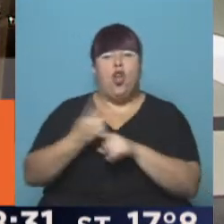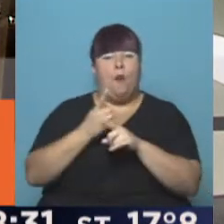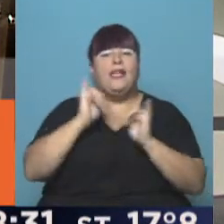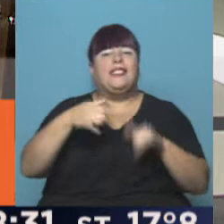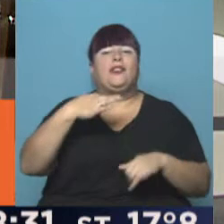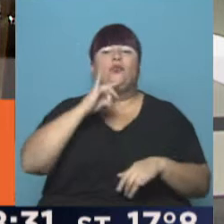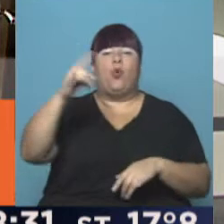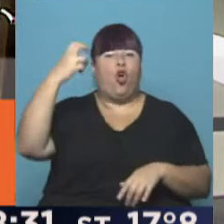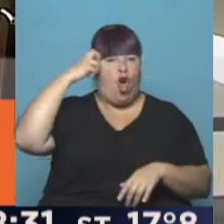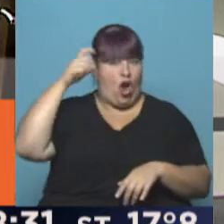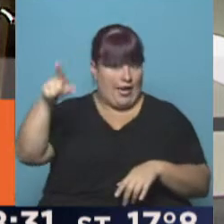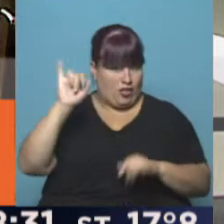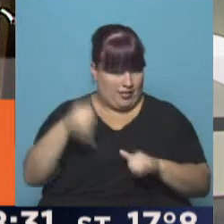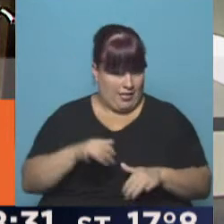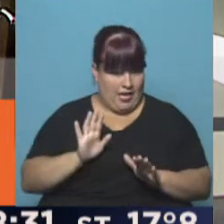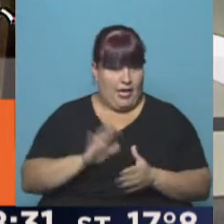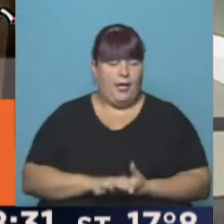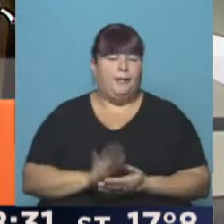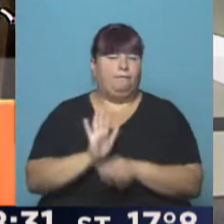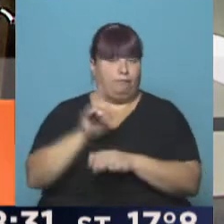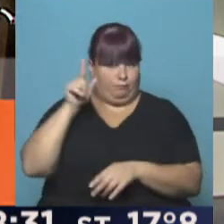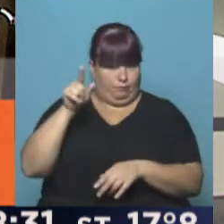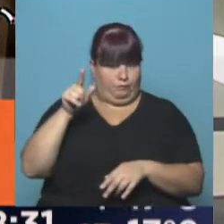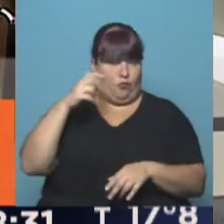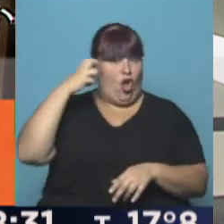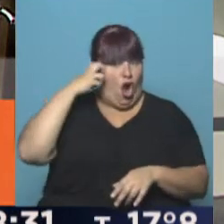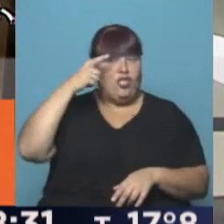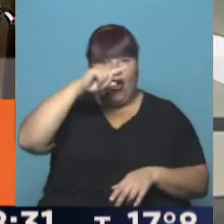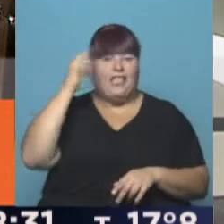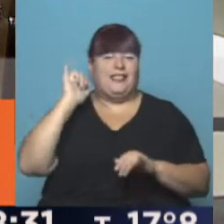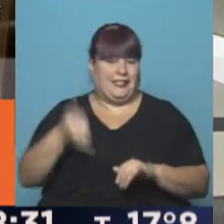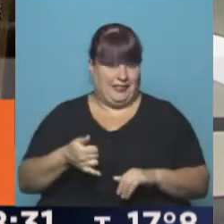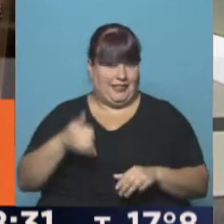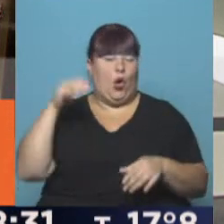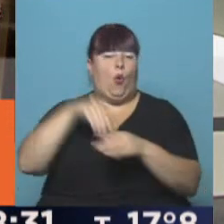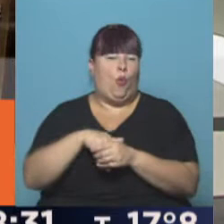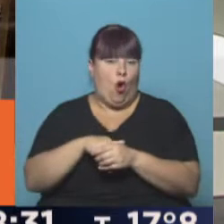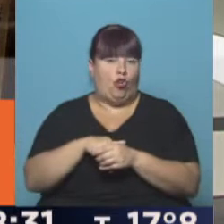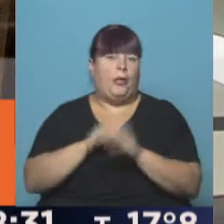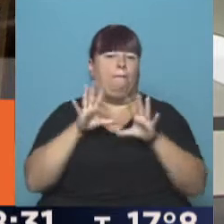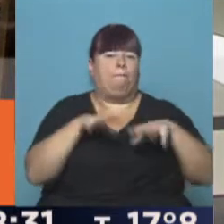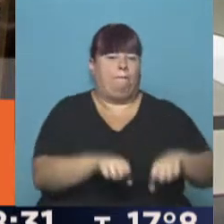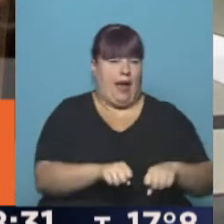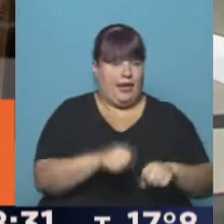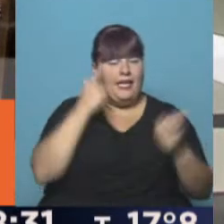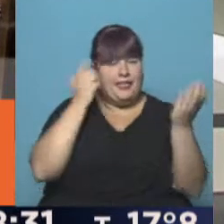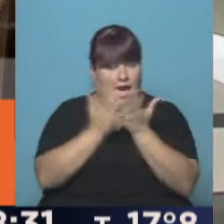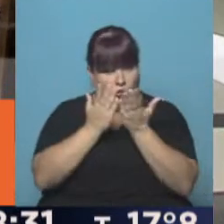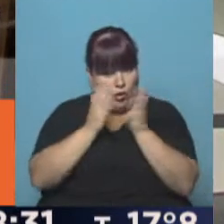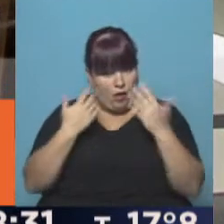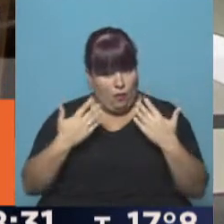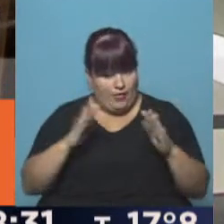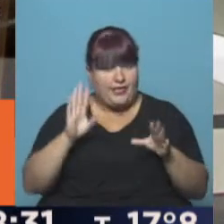potestad del poder legislativo es decir del congreso de la nación votar una intervención se está analizando esta posibilidad